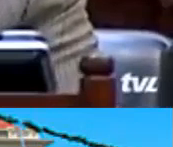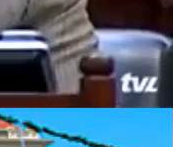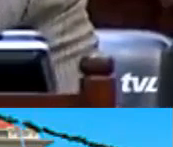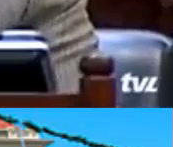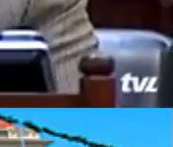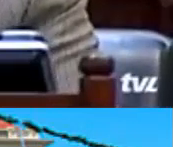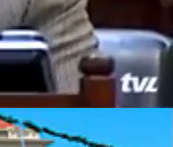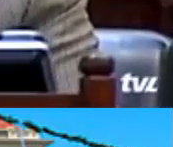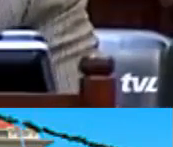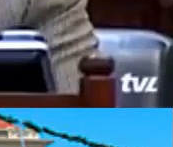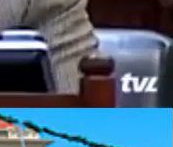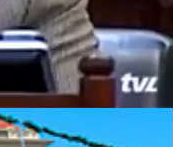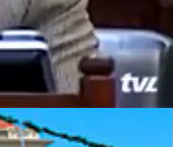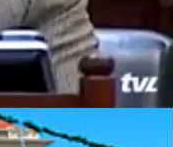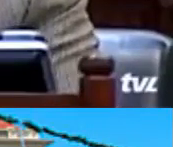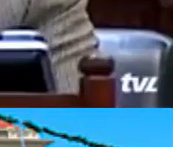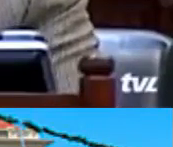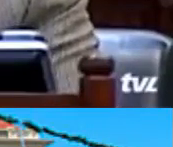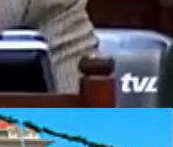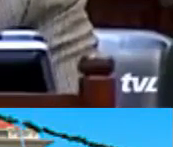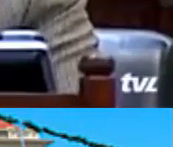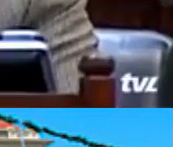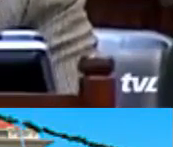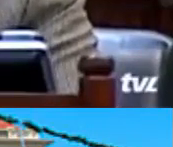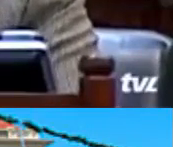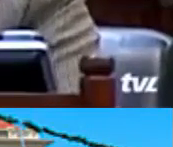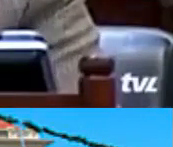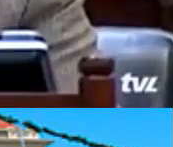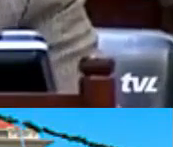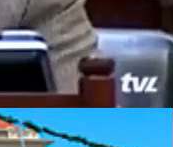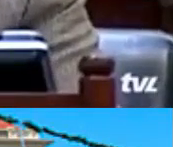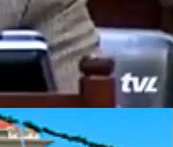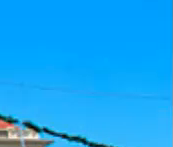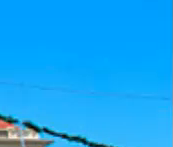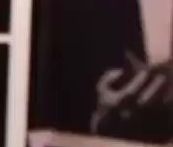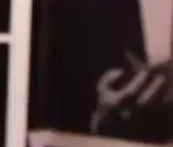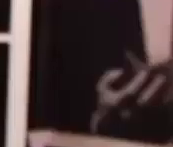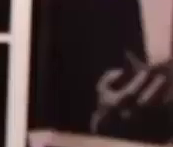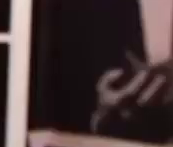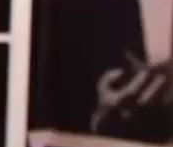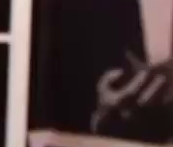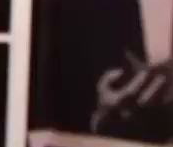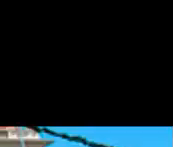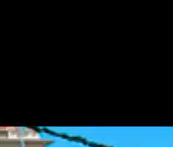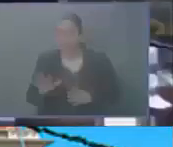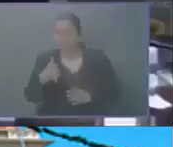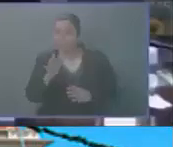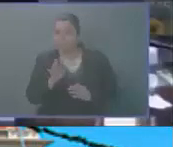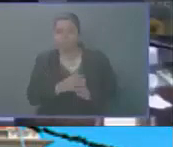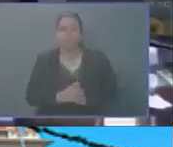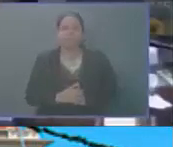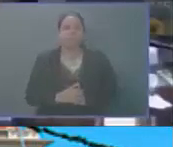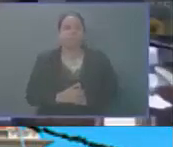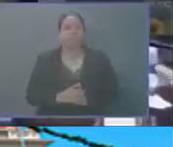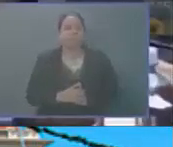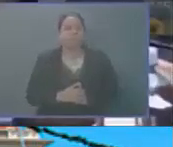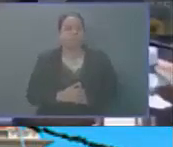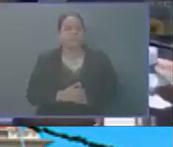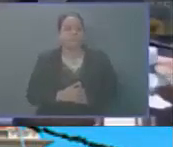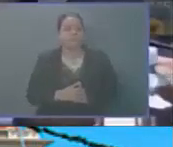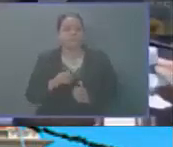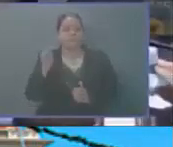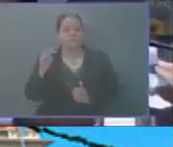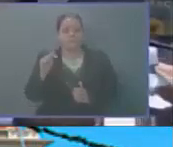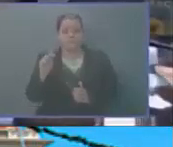preferido y respetado por todo el pueblo y es nada más y nada menos que rodrigo ávila calvo y empecemos viendo la vez que ese